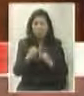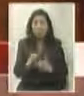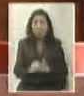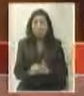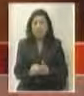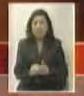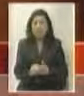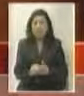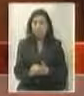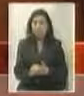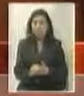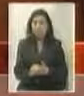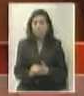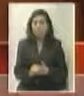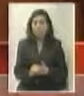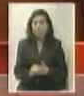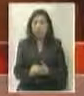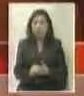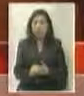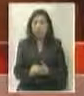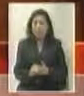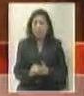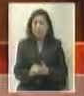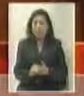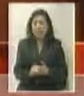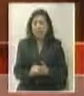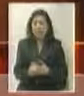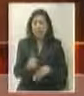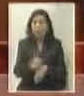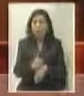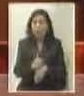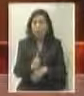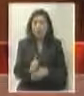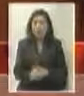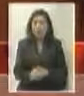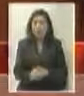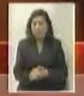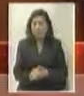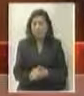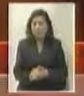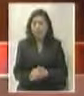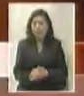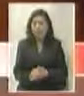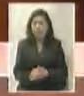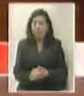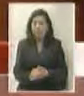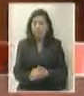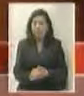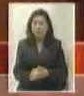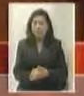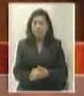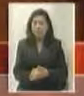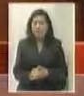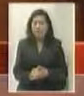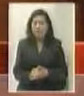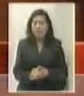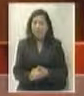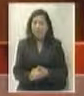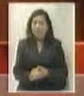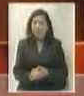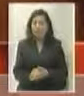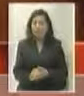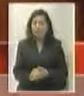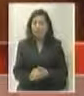información correspondiente, ¿no? Queda así anotado para los asesores, por favor, y vemos en qué momento podemos coordinar.